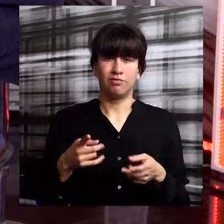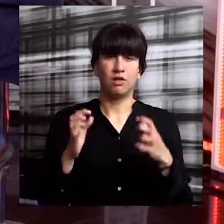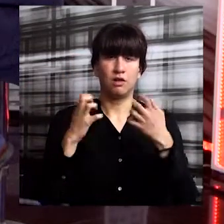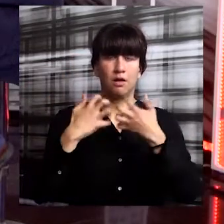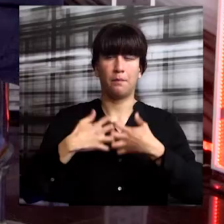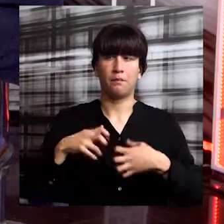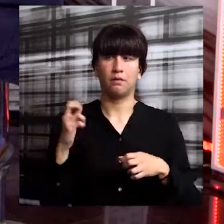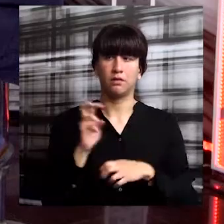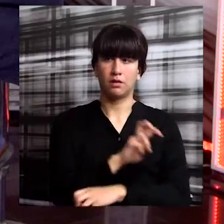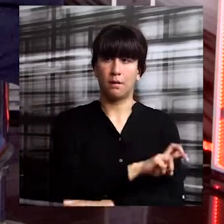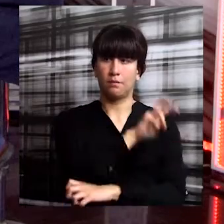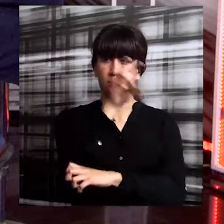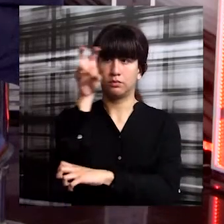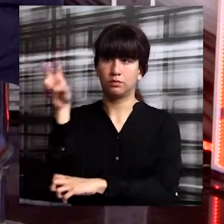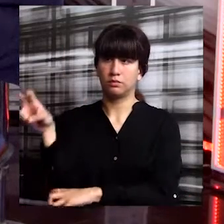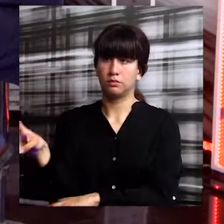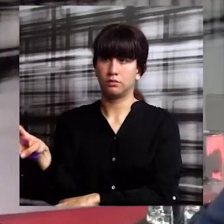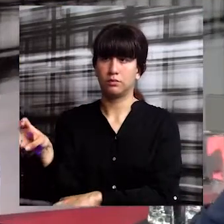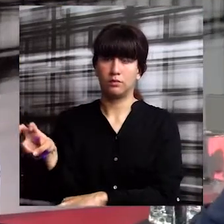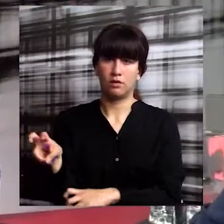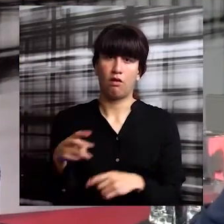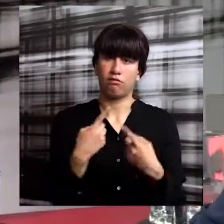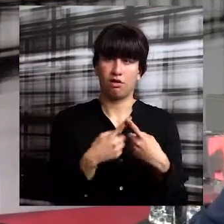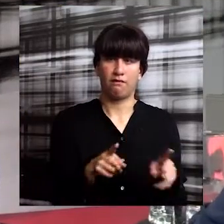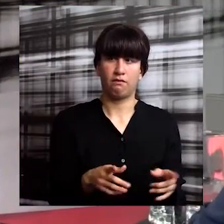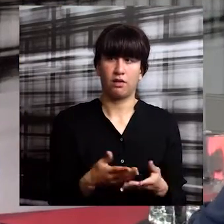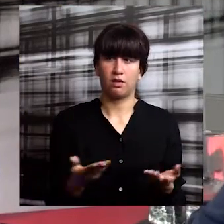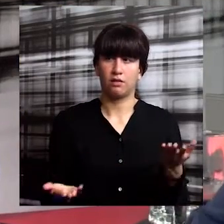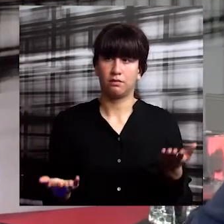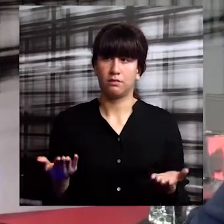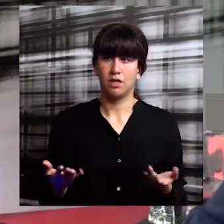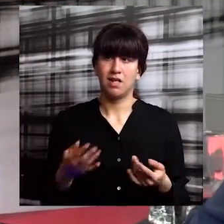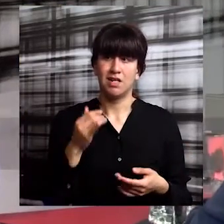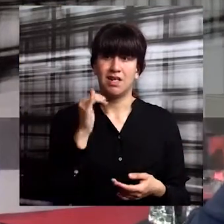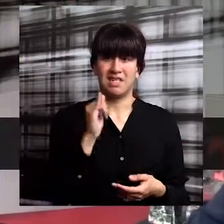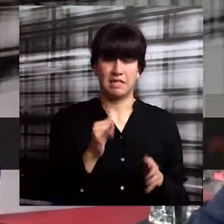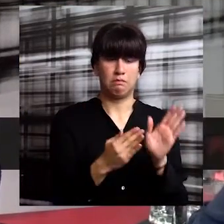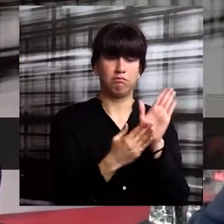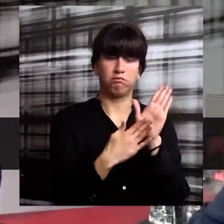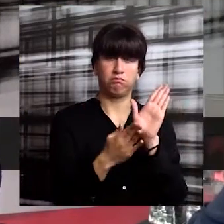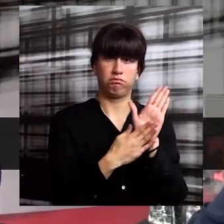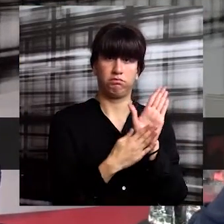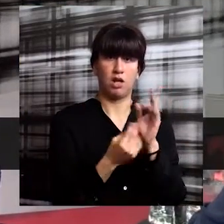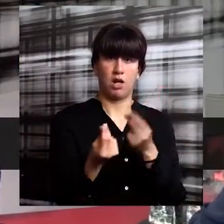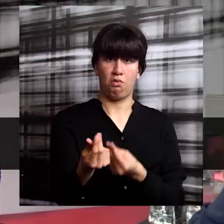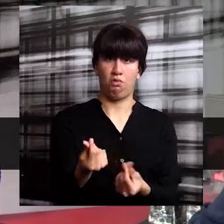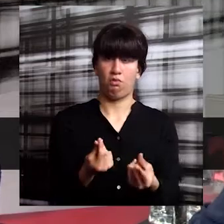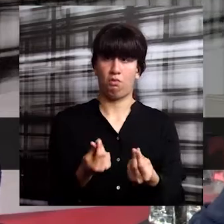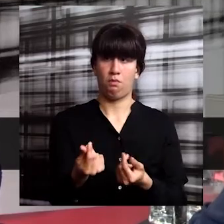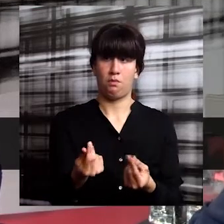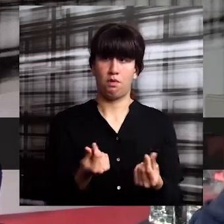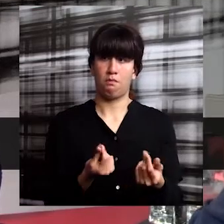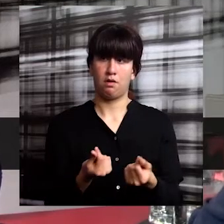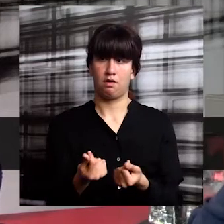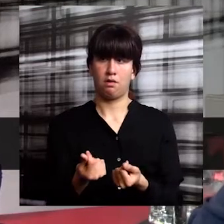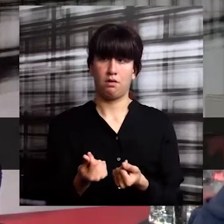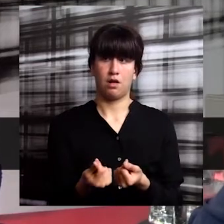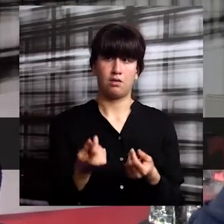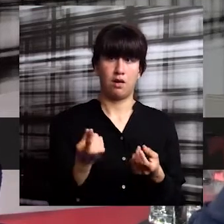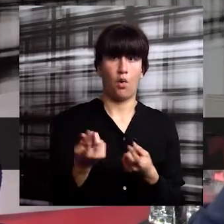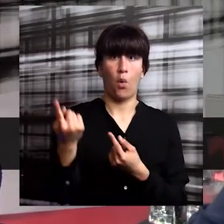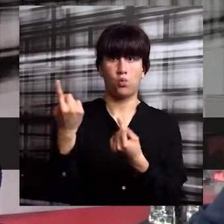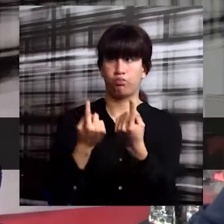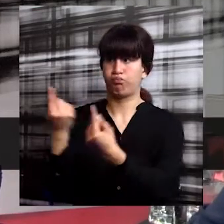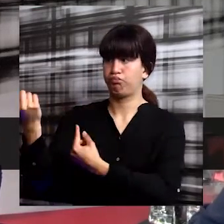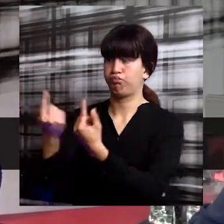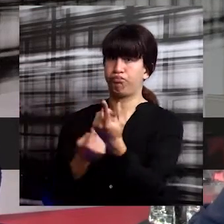hacerse a través de la vía de concesiones. O sea, si se justifica económicamente, ya sea por el número de pasajeros que llegan o por